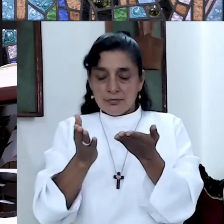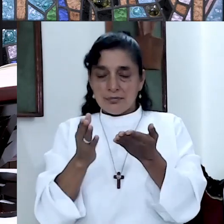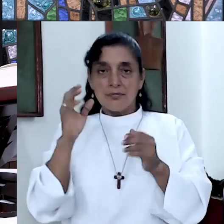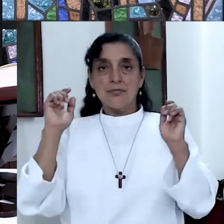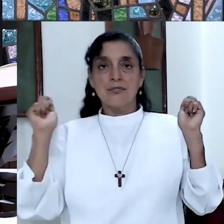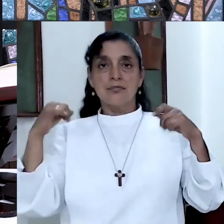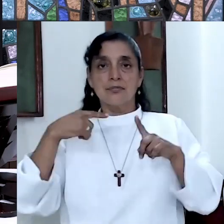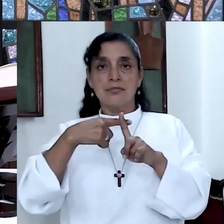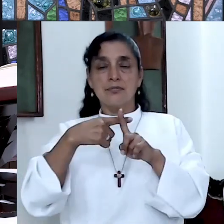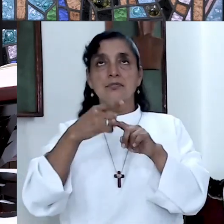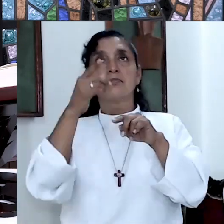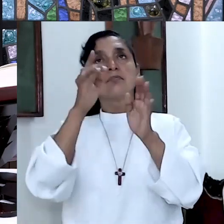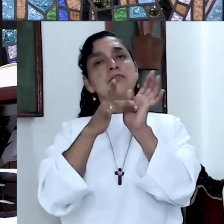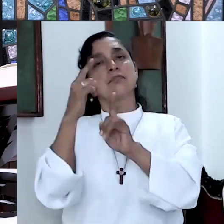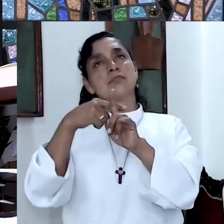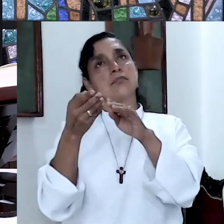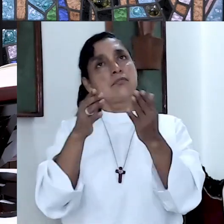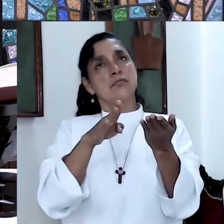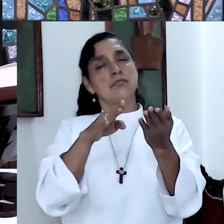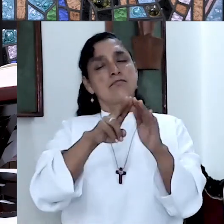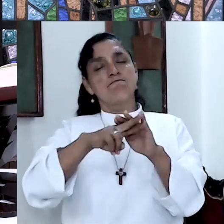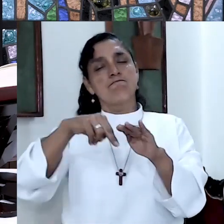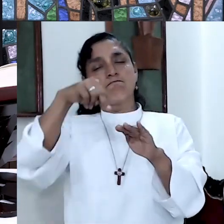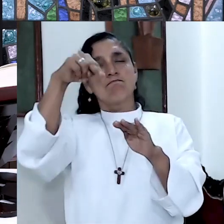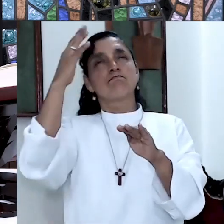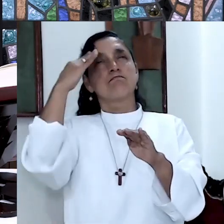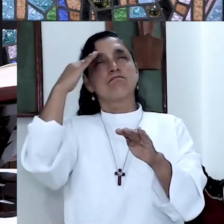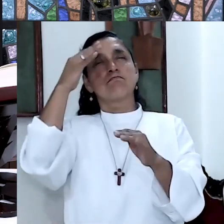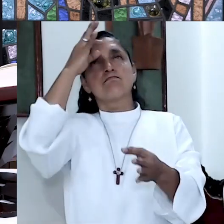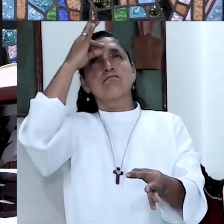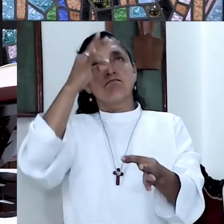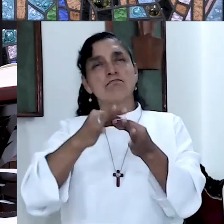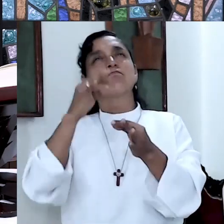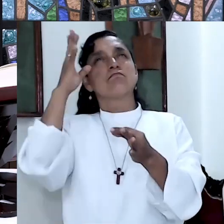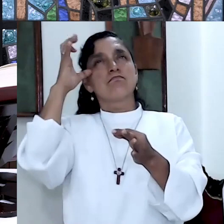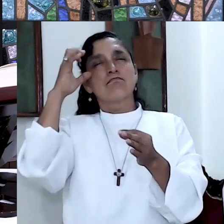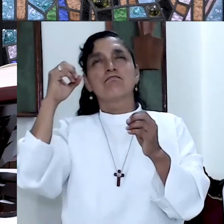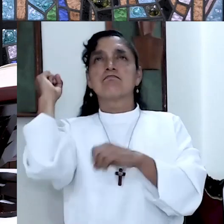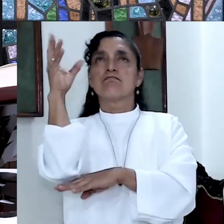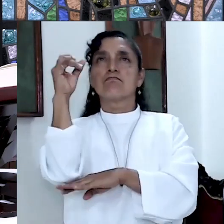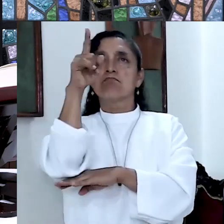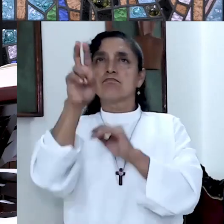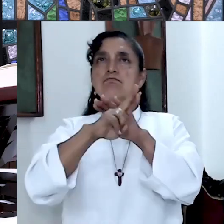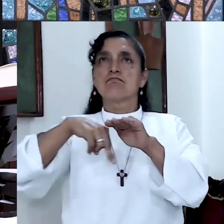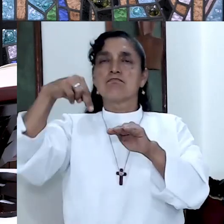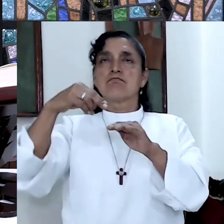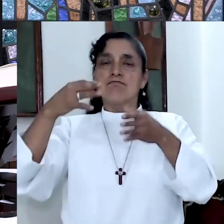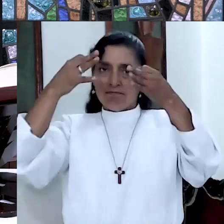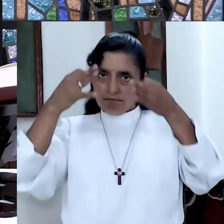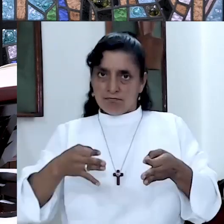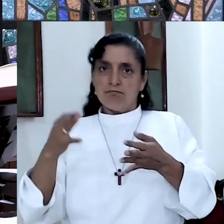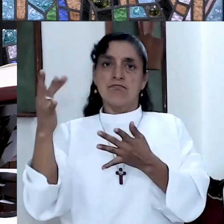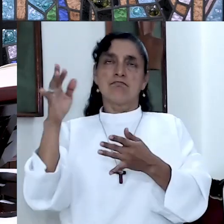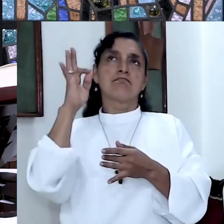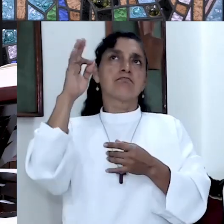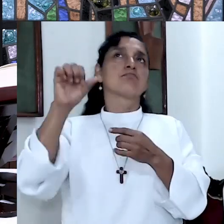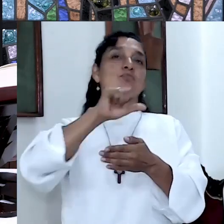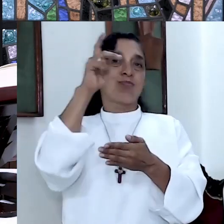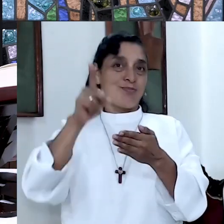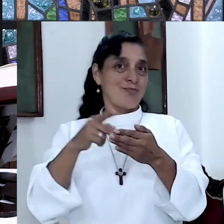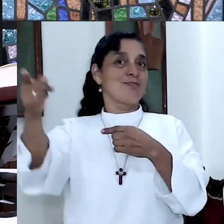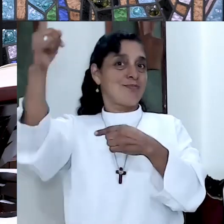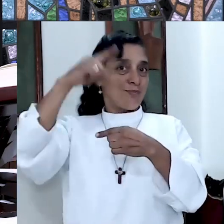la muerte de tu Hijo, con fe viva proclamamos su resurrección y con firme esperanza anhelamos su